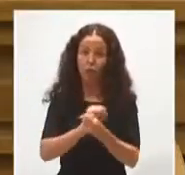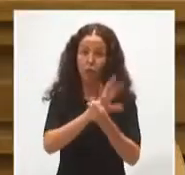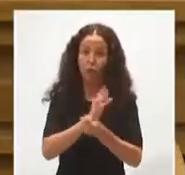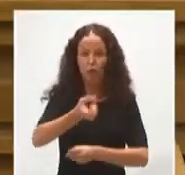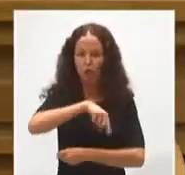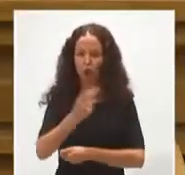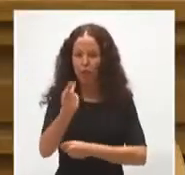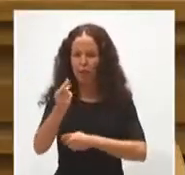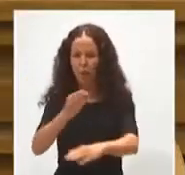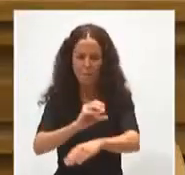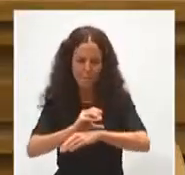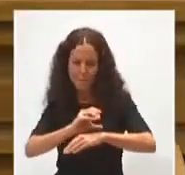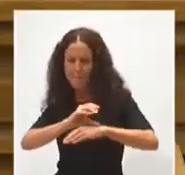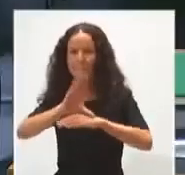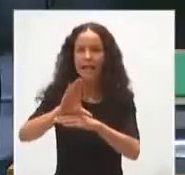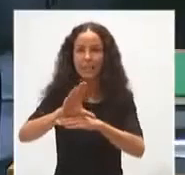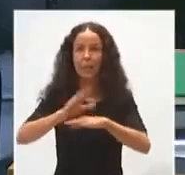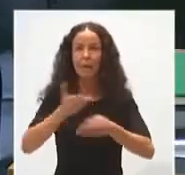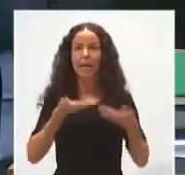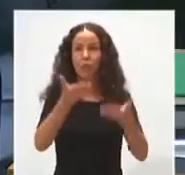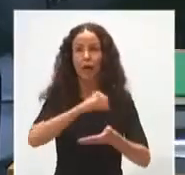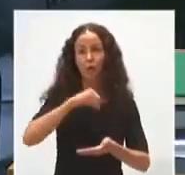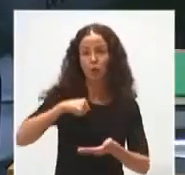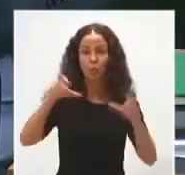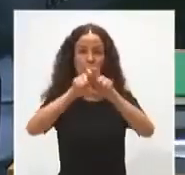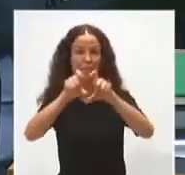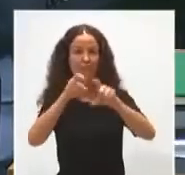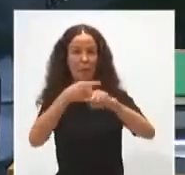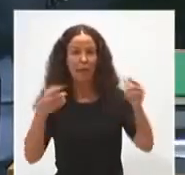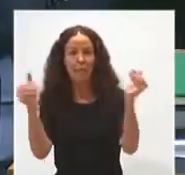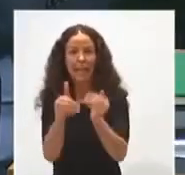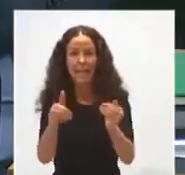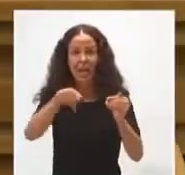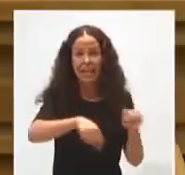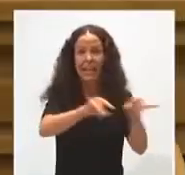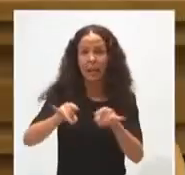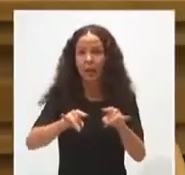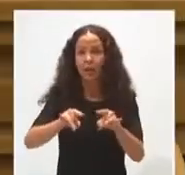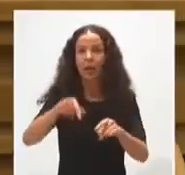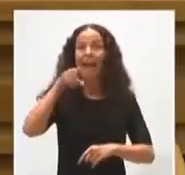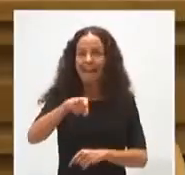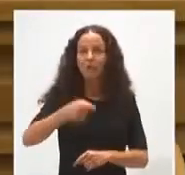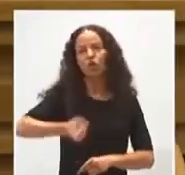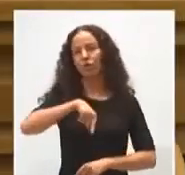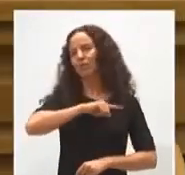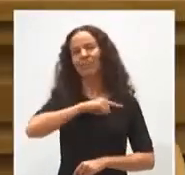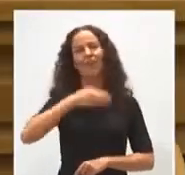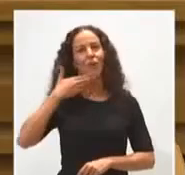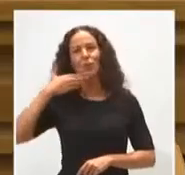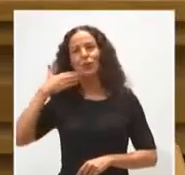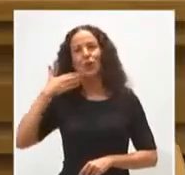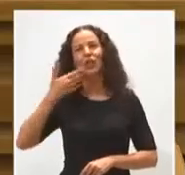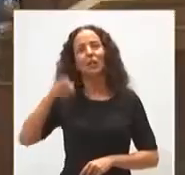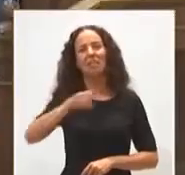para ayudar a los pequeños autónomos empresarios de la región de eso créanme podemos estar orgullosos y sentirnos